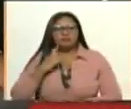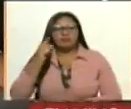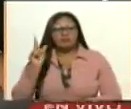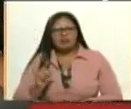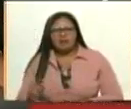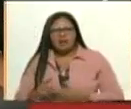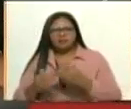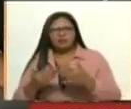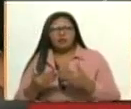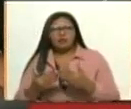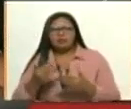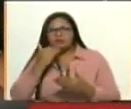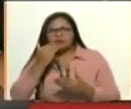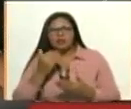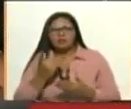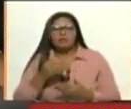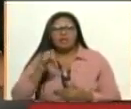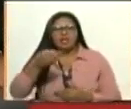cerca de la abadía de Greci.